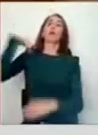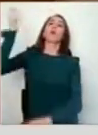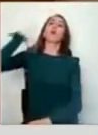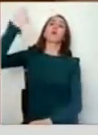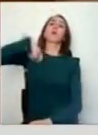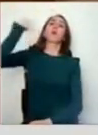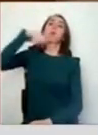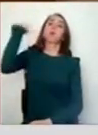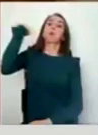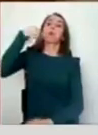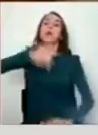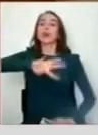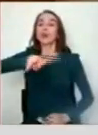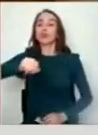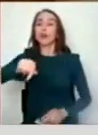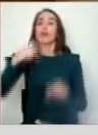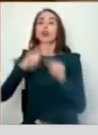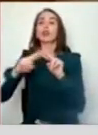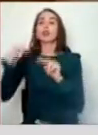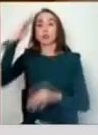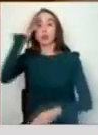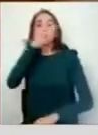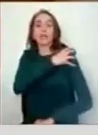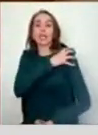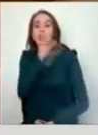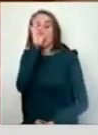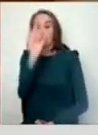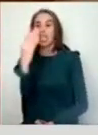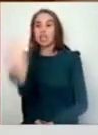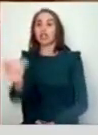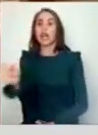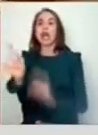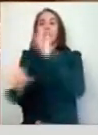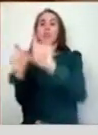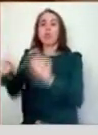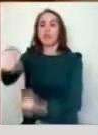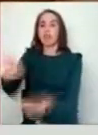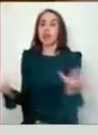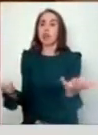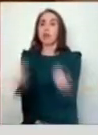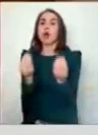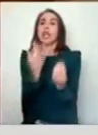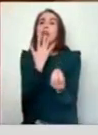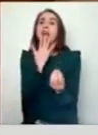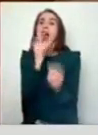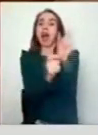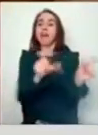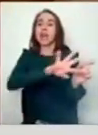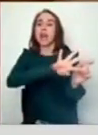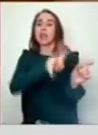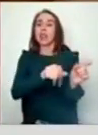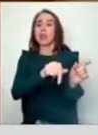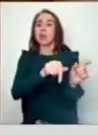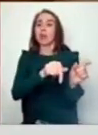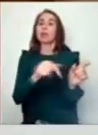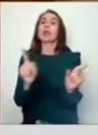los robos que cometió su generalísimo Pinochet, a ellos los defienden. ¿Qué hablamos de los delincuentes? Los delincuentes no están